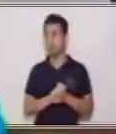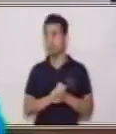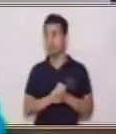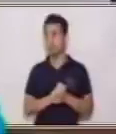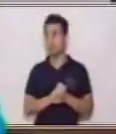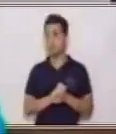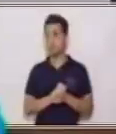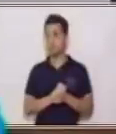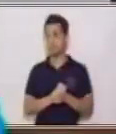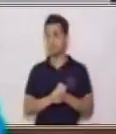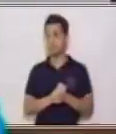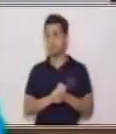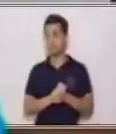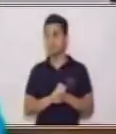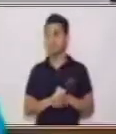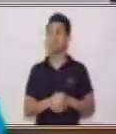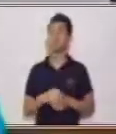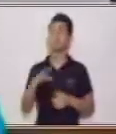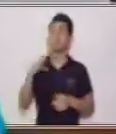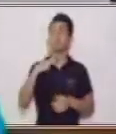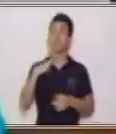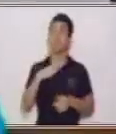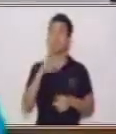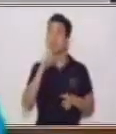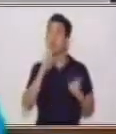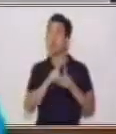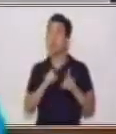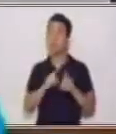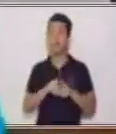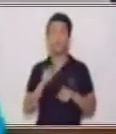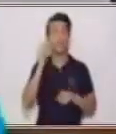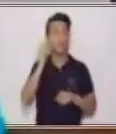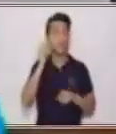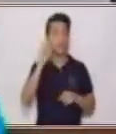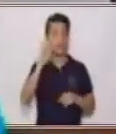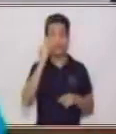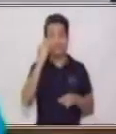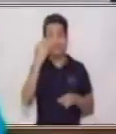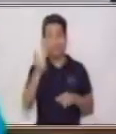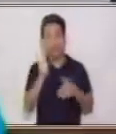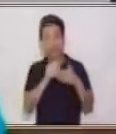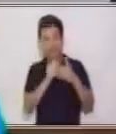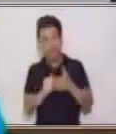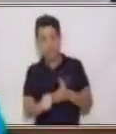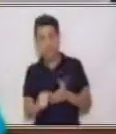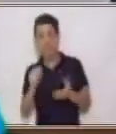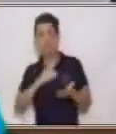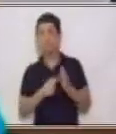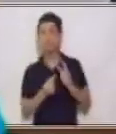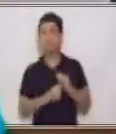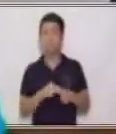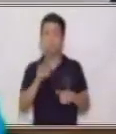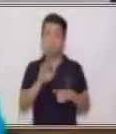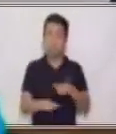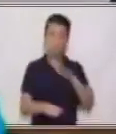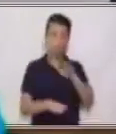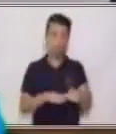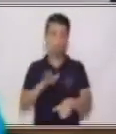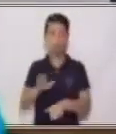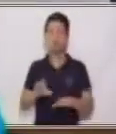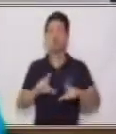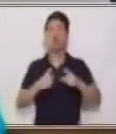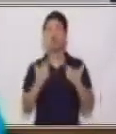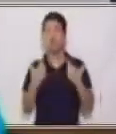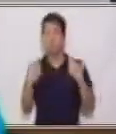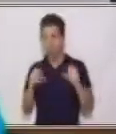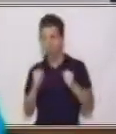atención, en que al decir una guía significa que es como pasos a seguir, no significa que no puedas saltarte más de